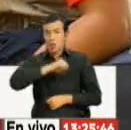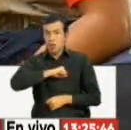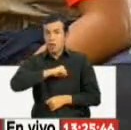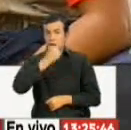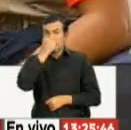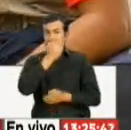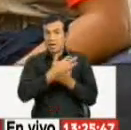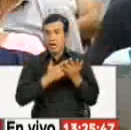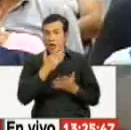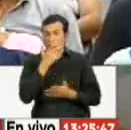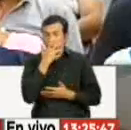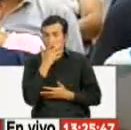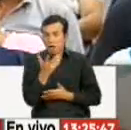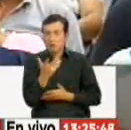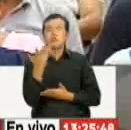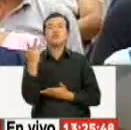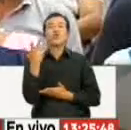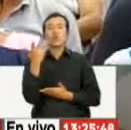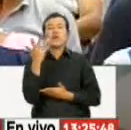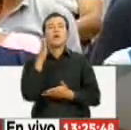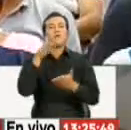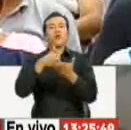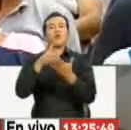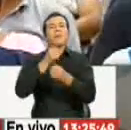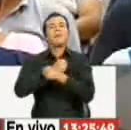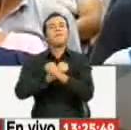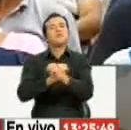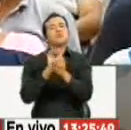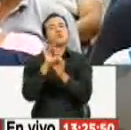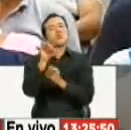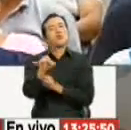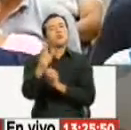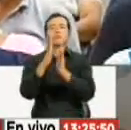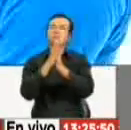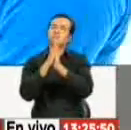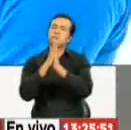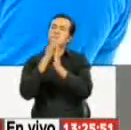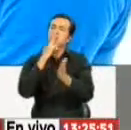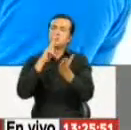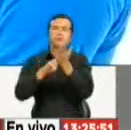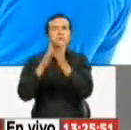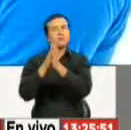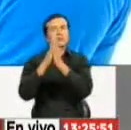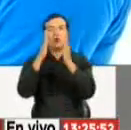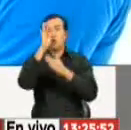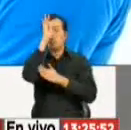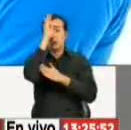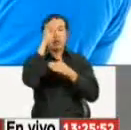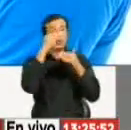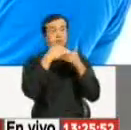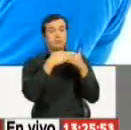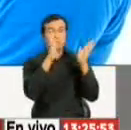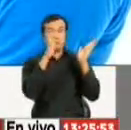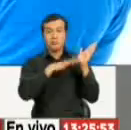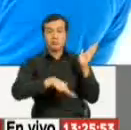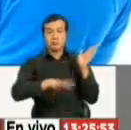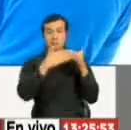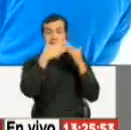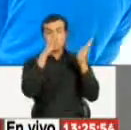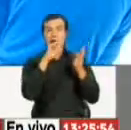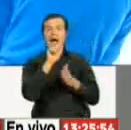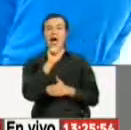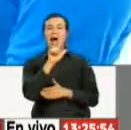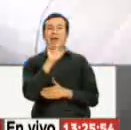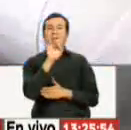ellos llegaron a la defensoría del pueblo para entregar un manifiesto y solicitar la reapertura del hospital neumológico alfredo